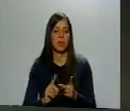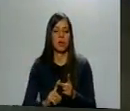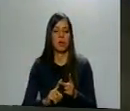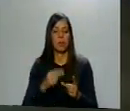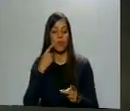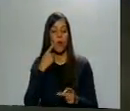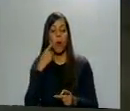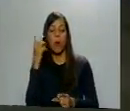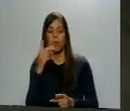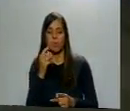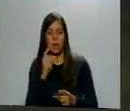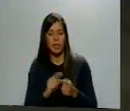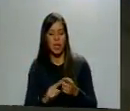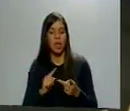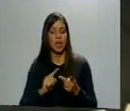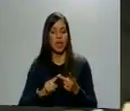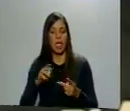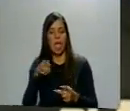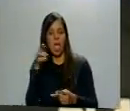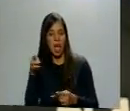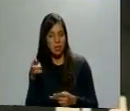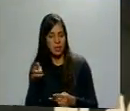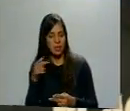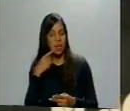Caracas. Y esa